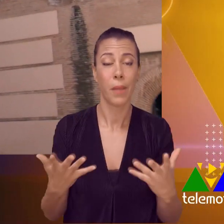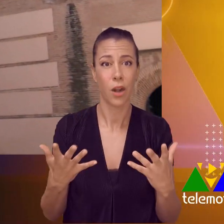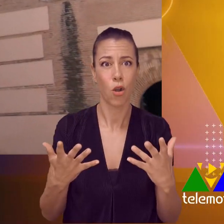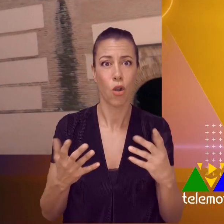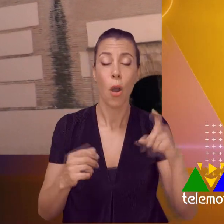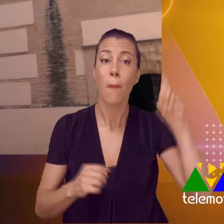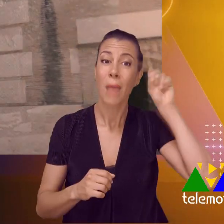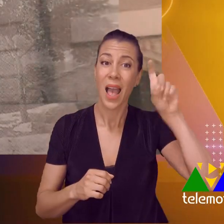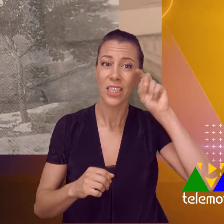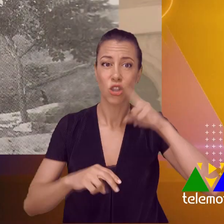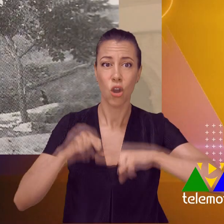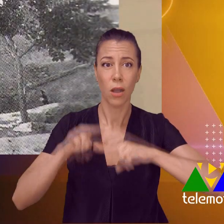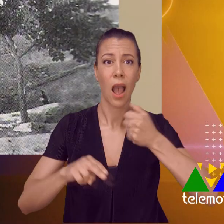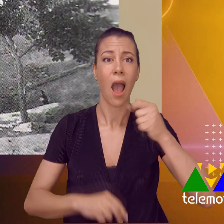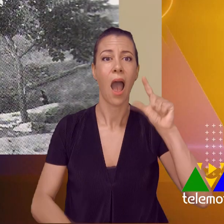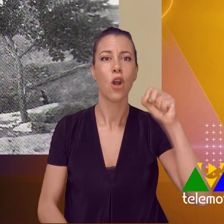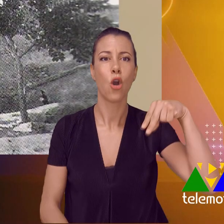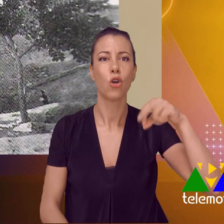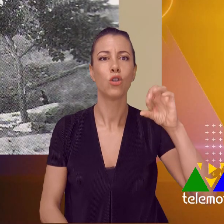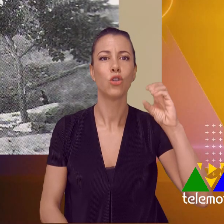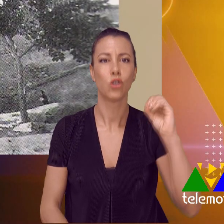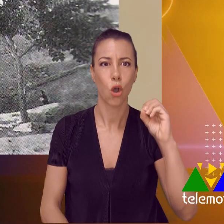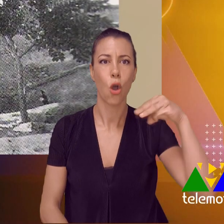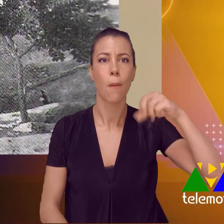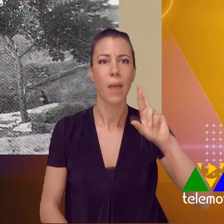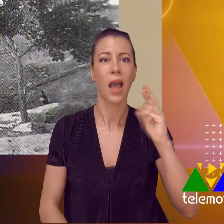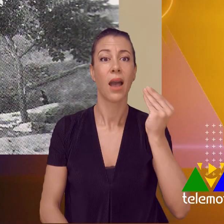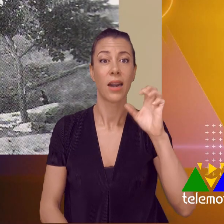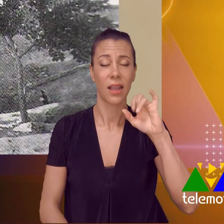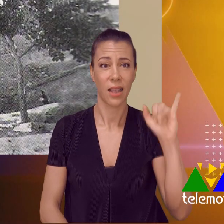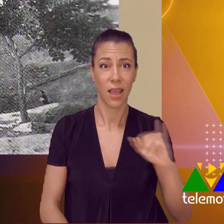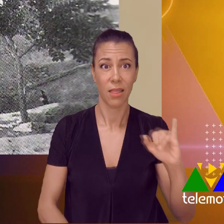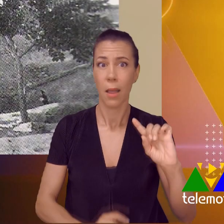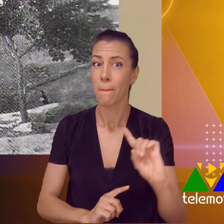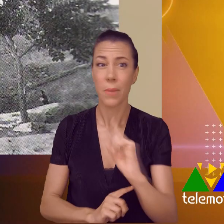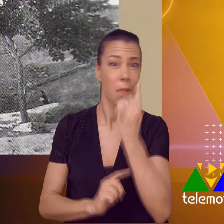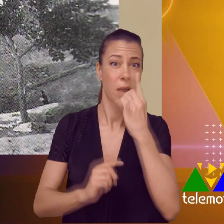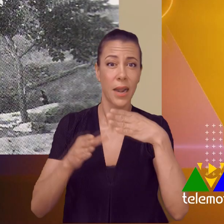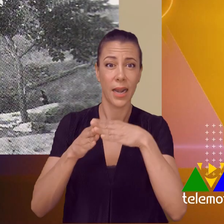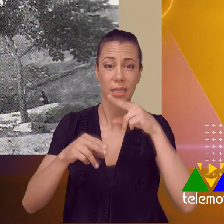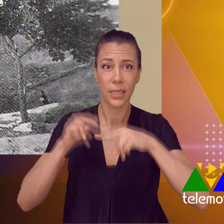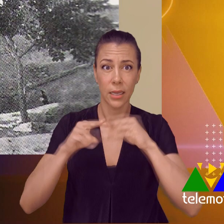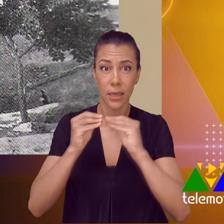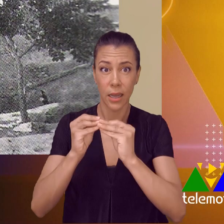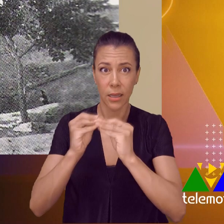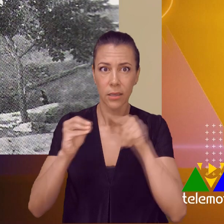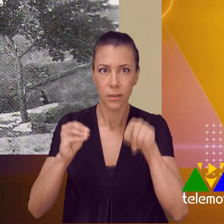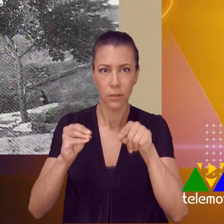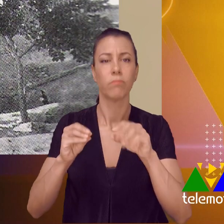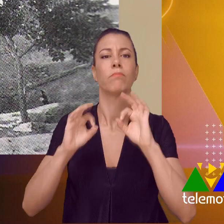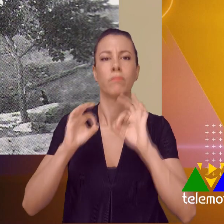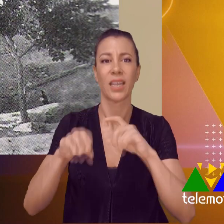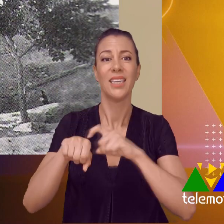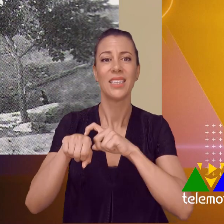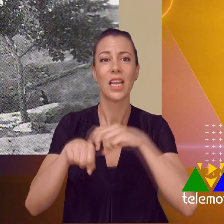el maestro de obras Alonso Márquez, que es el que hace la primera parte de la iglesia. La primera iglesia es una alarife mudéjar,